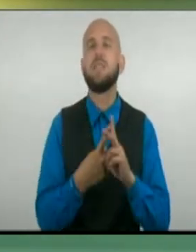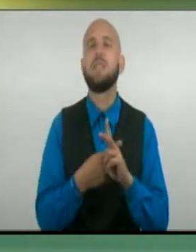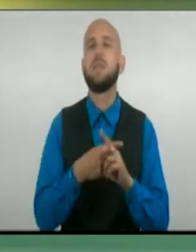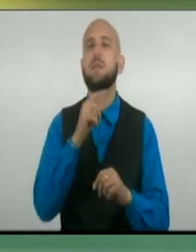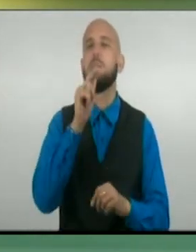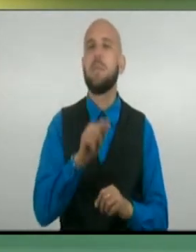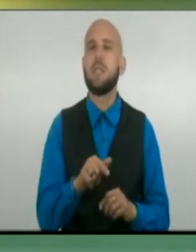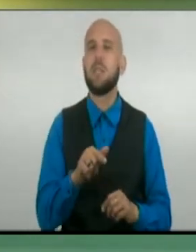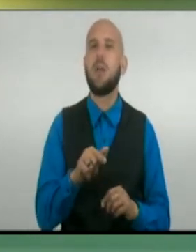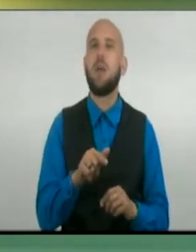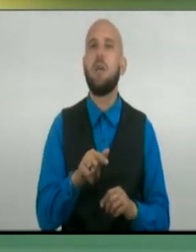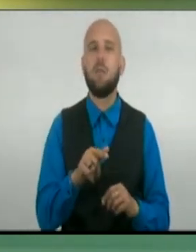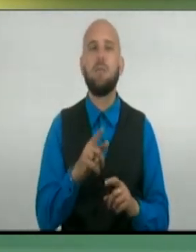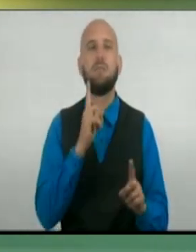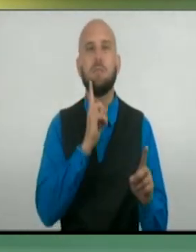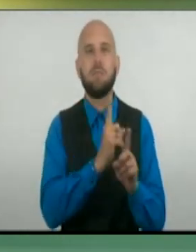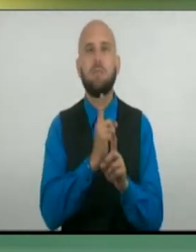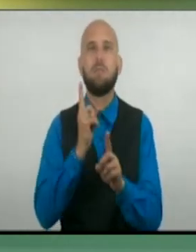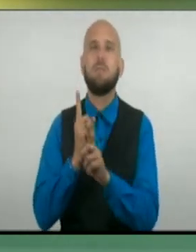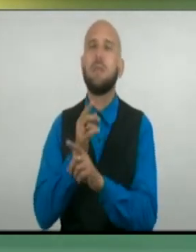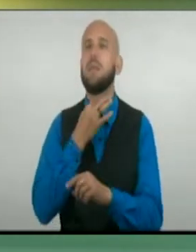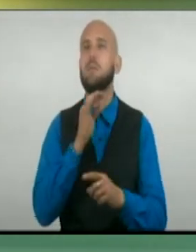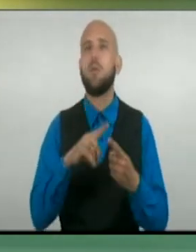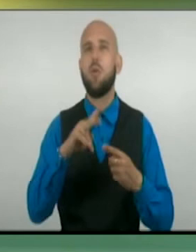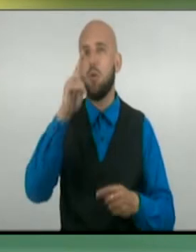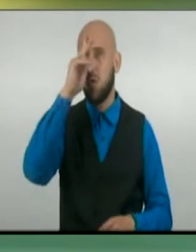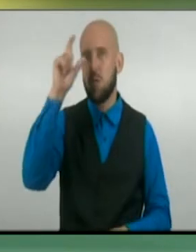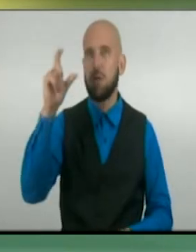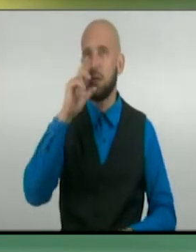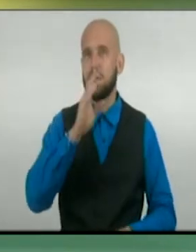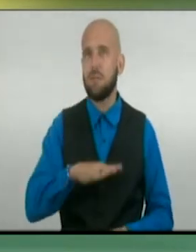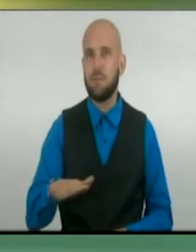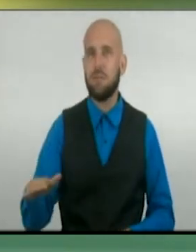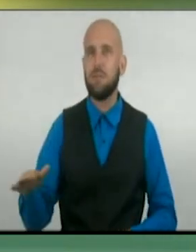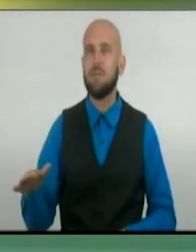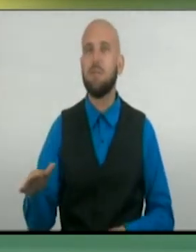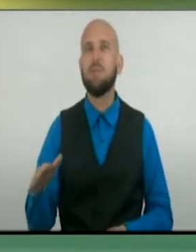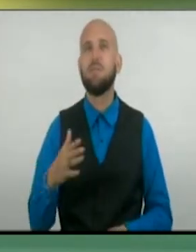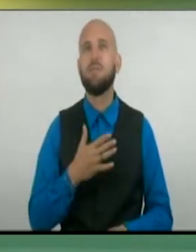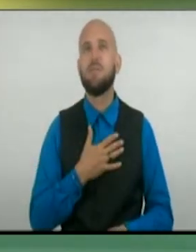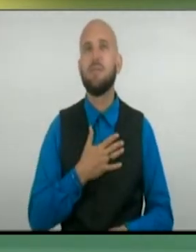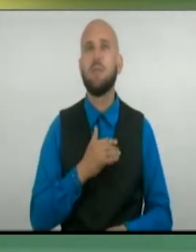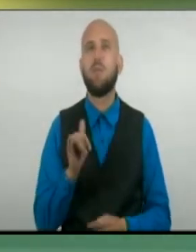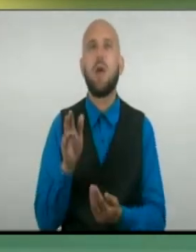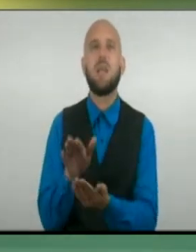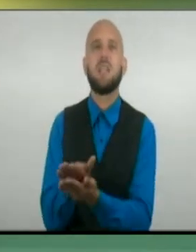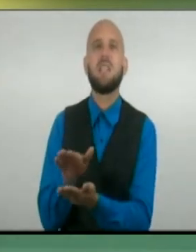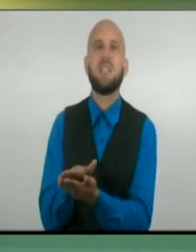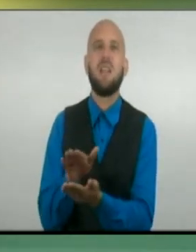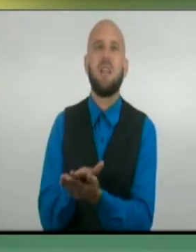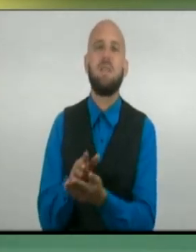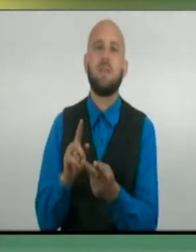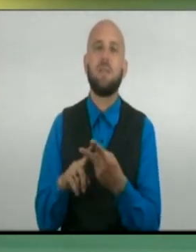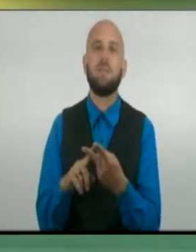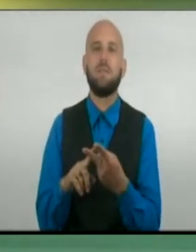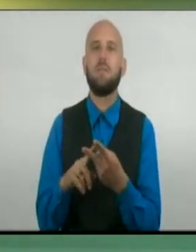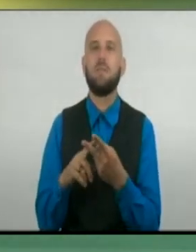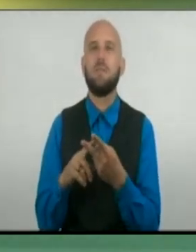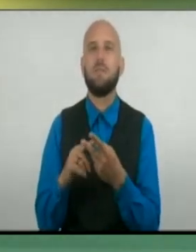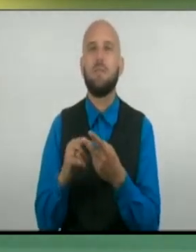salvar siempre visitamos el hospital infantil sobre todo los donantes del destacamento de reserva y los donantes de plasmaféresis